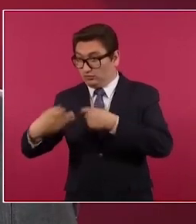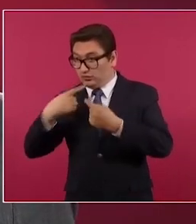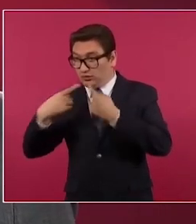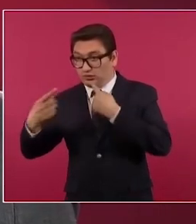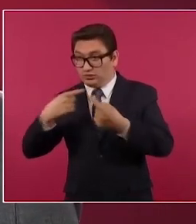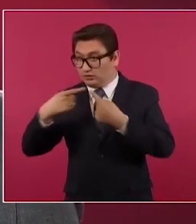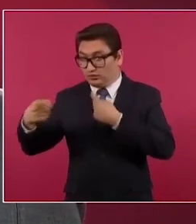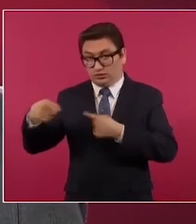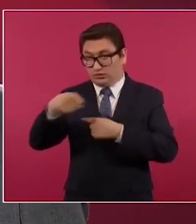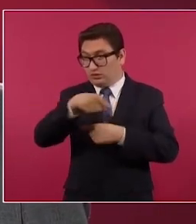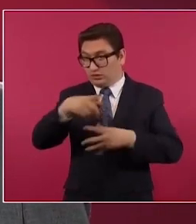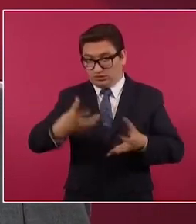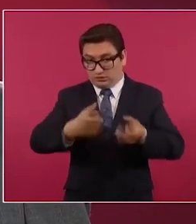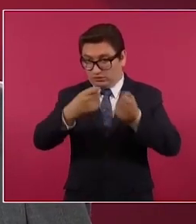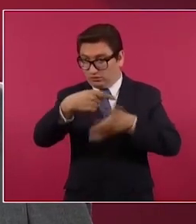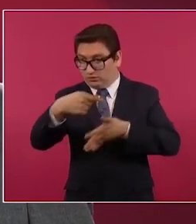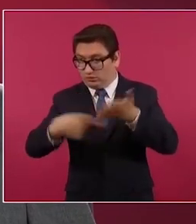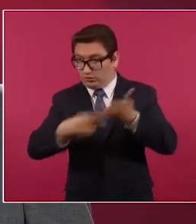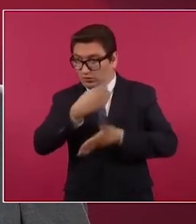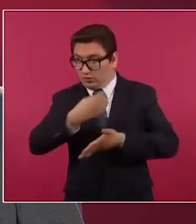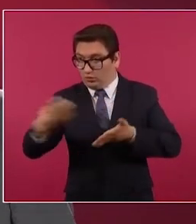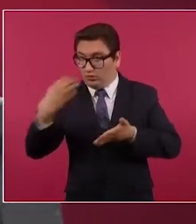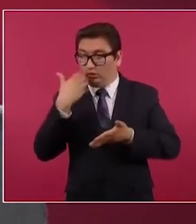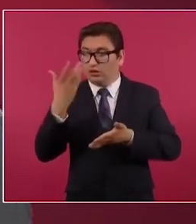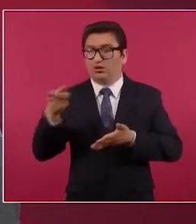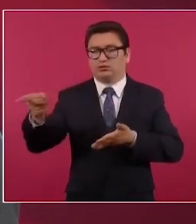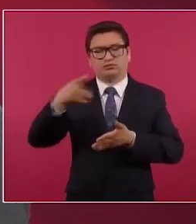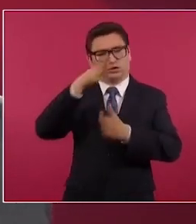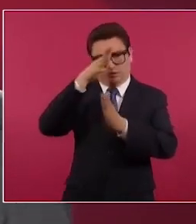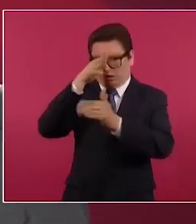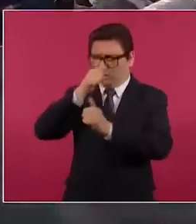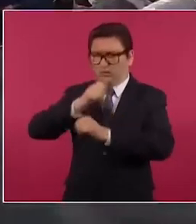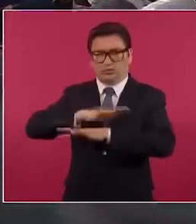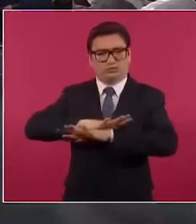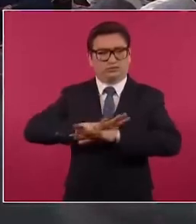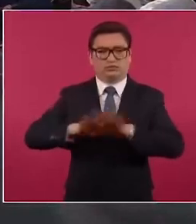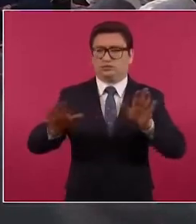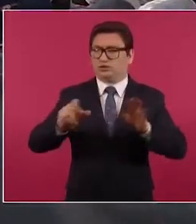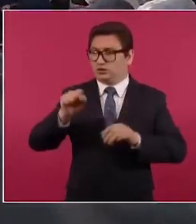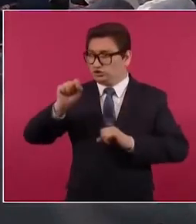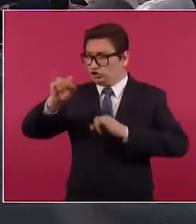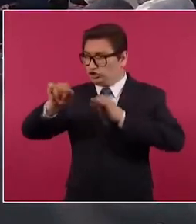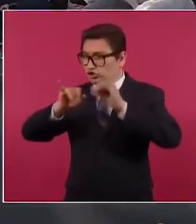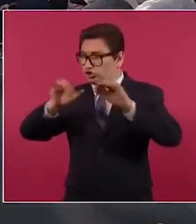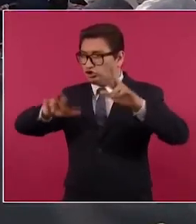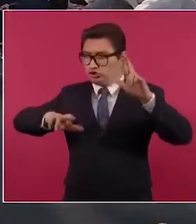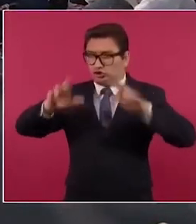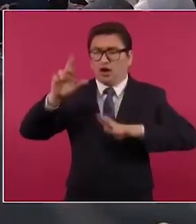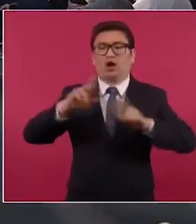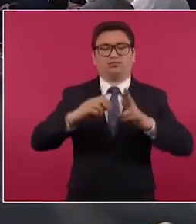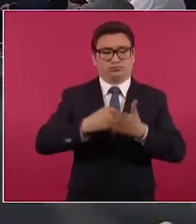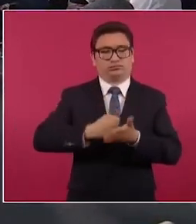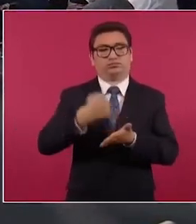de los mineros. Ya hay un acuerdo unánime